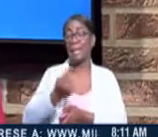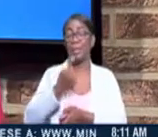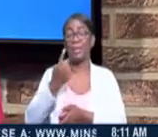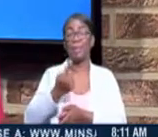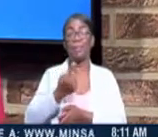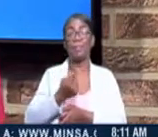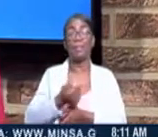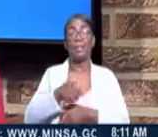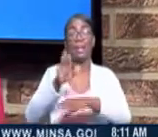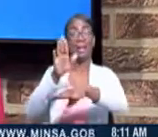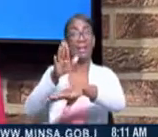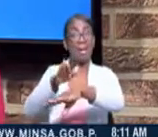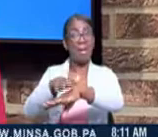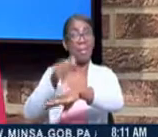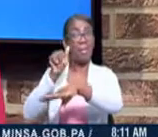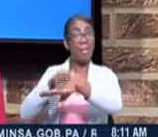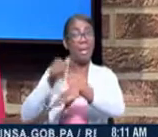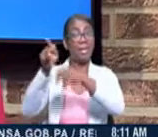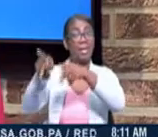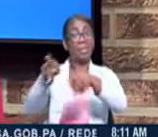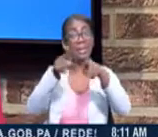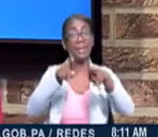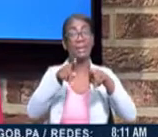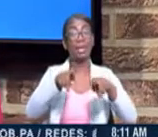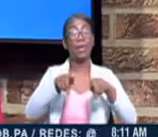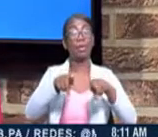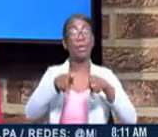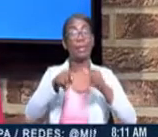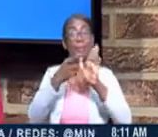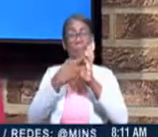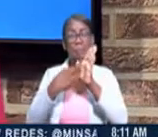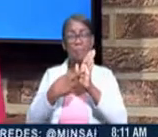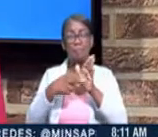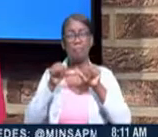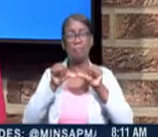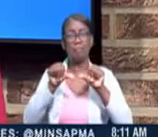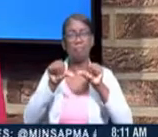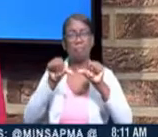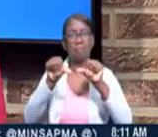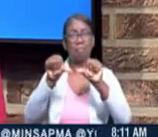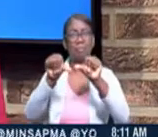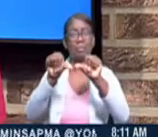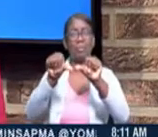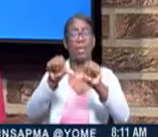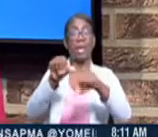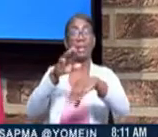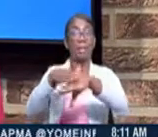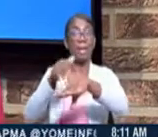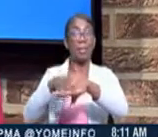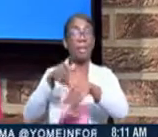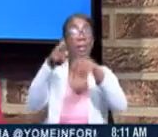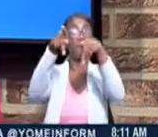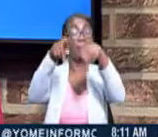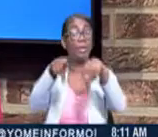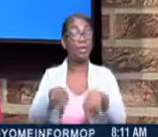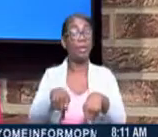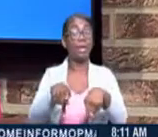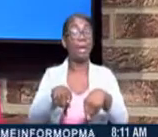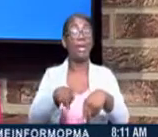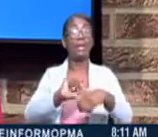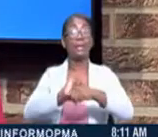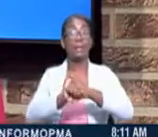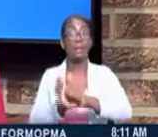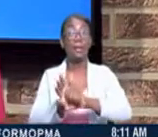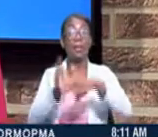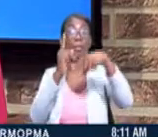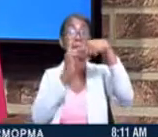ese llamado a la población para que intensifique esas medidas sanitarias y también hacer el llamado de las personas que son COVID-19